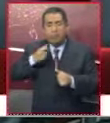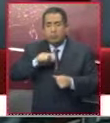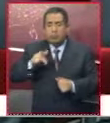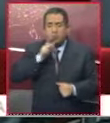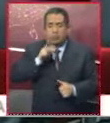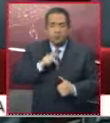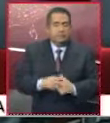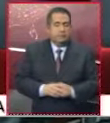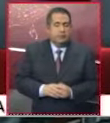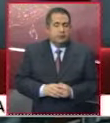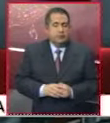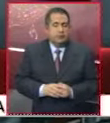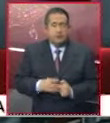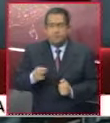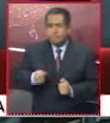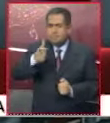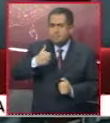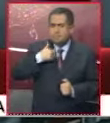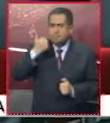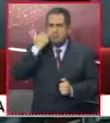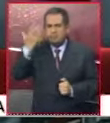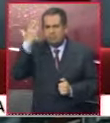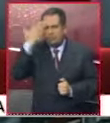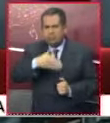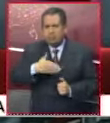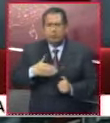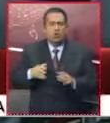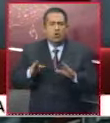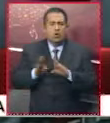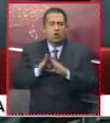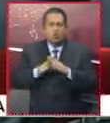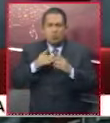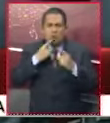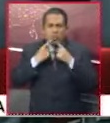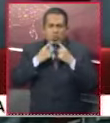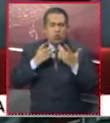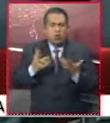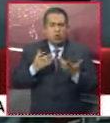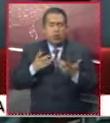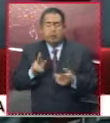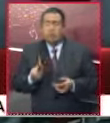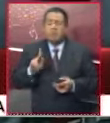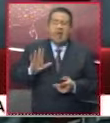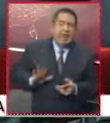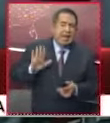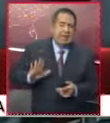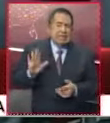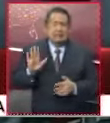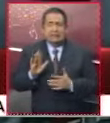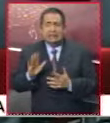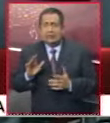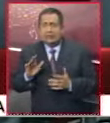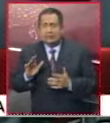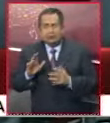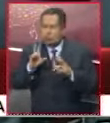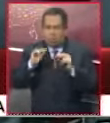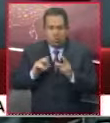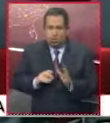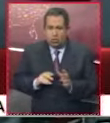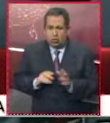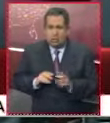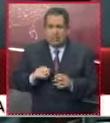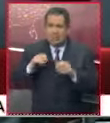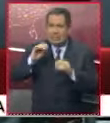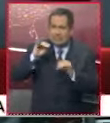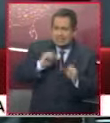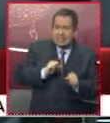es saber lo que es, no lo que se aparenta. Saber si alguien es o no